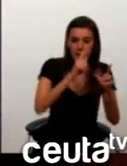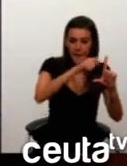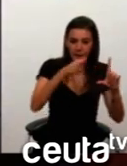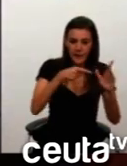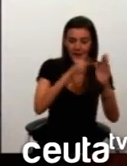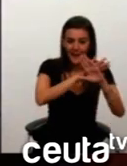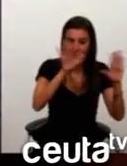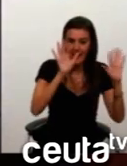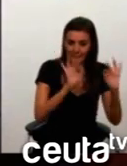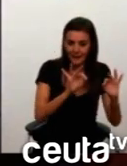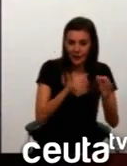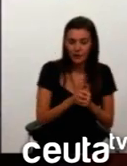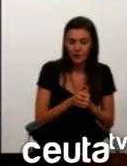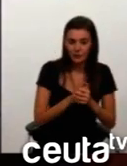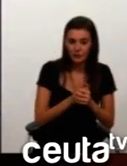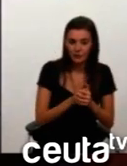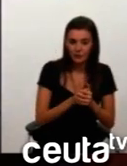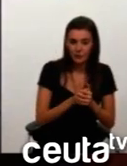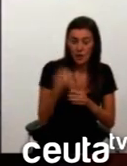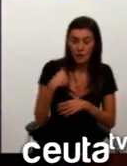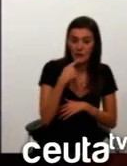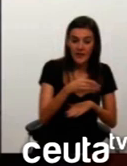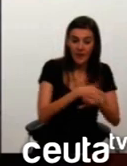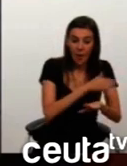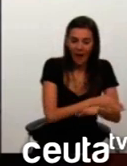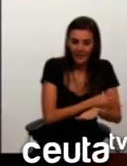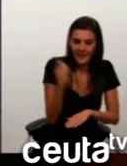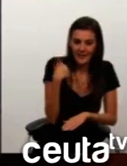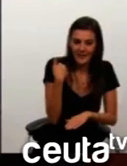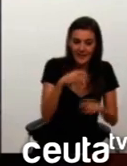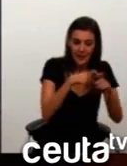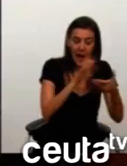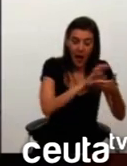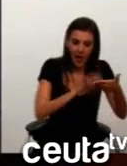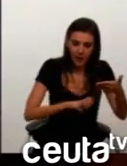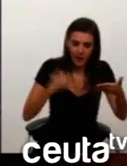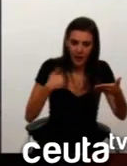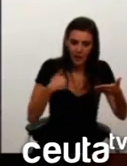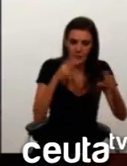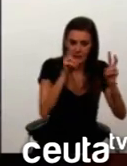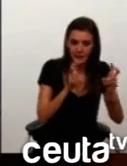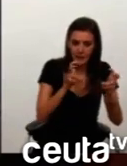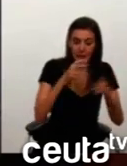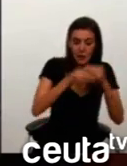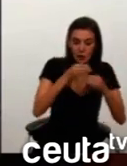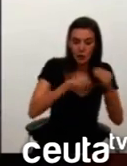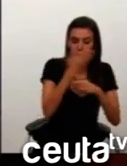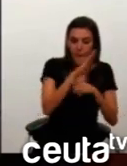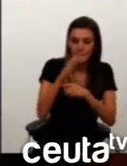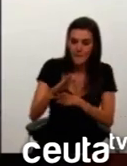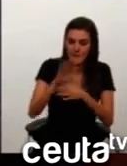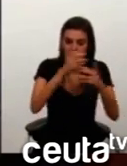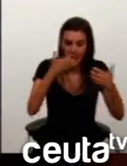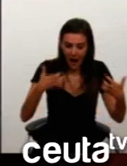es claro. Yo ya le estoy adelantando parte de los argumentos en base a los cuales nosotros vamos a presentar